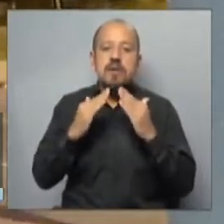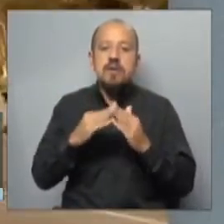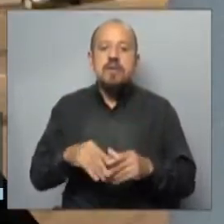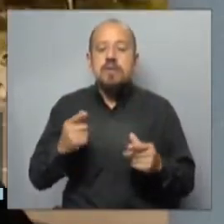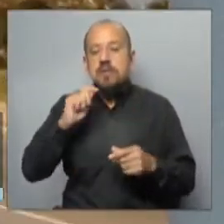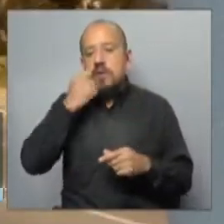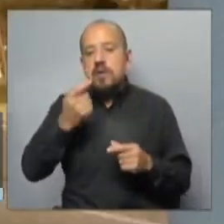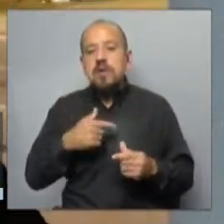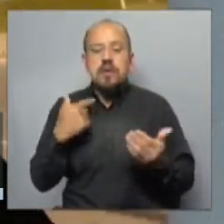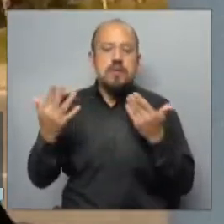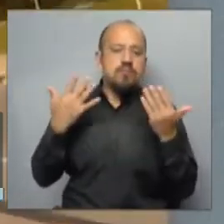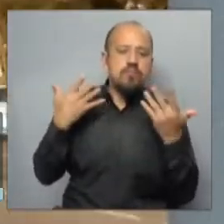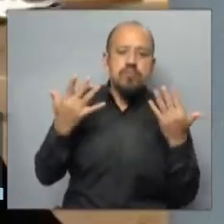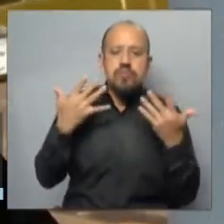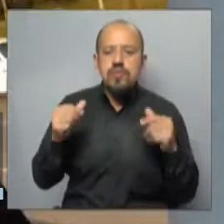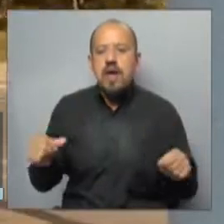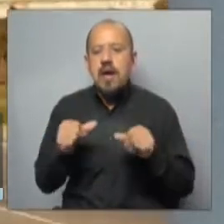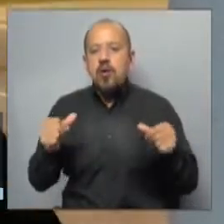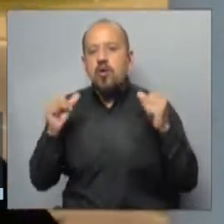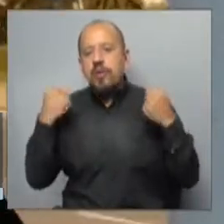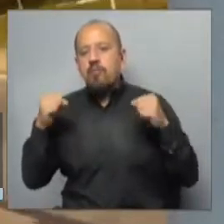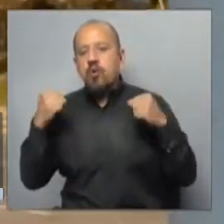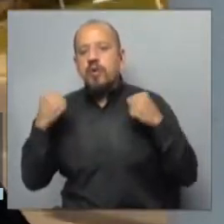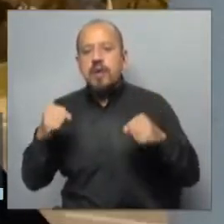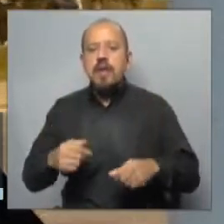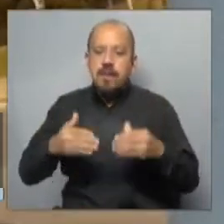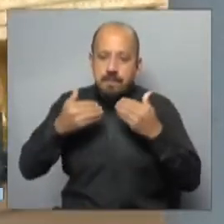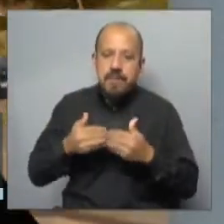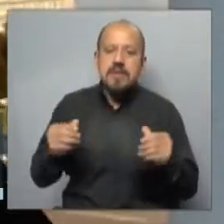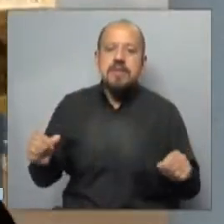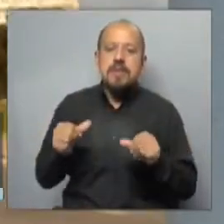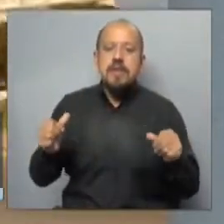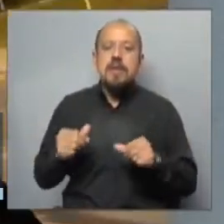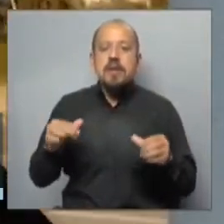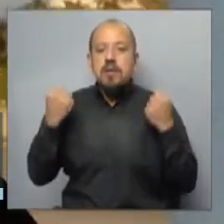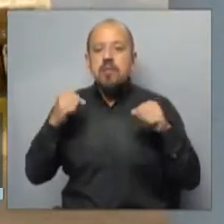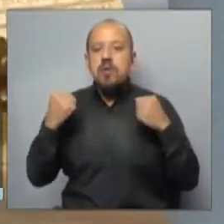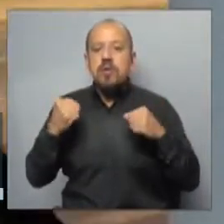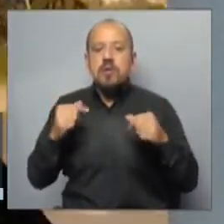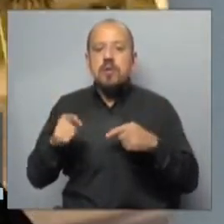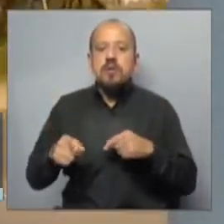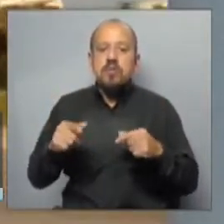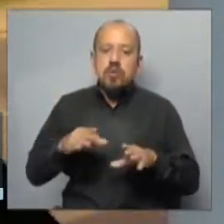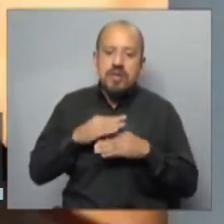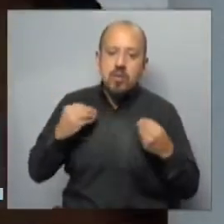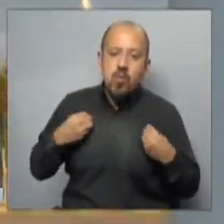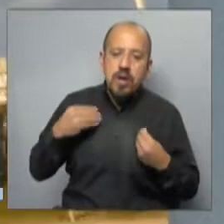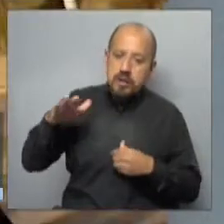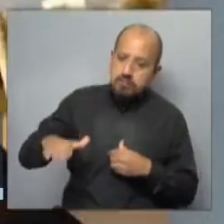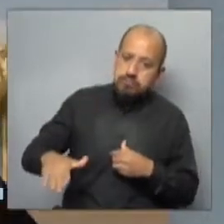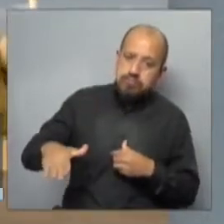encanta salir a correr hago deportes empecé a hacer deporte cuando estaba en la escuela de